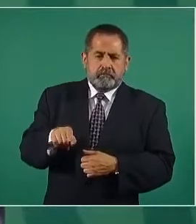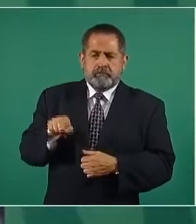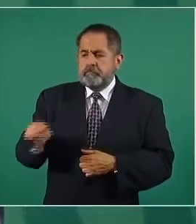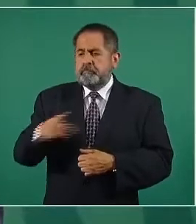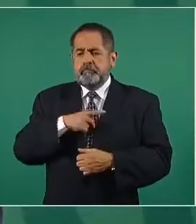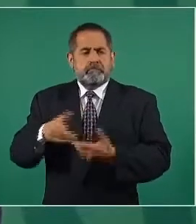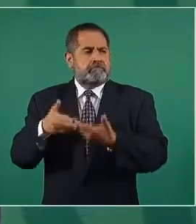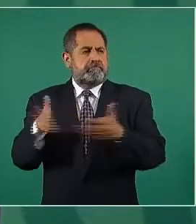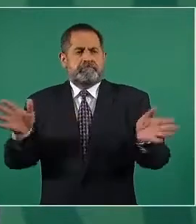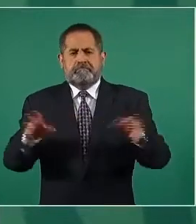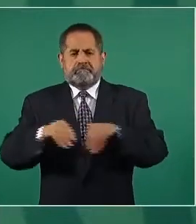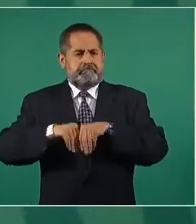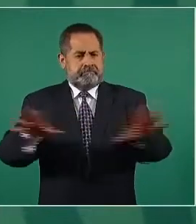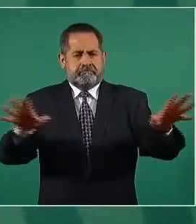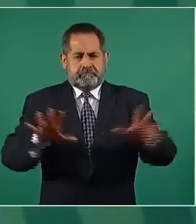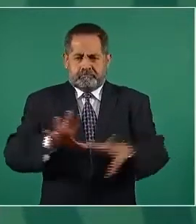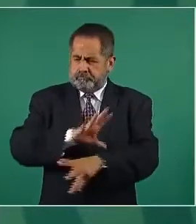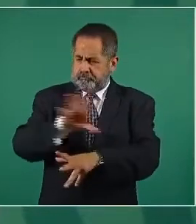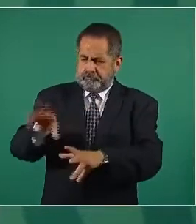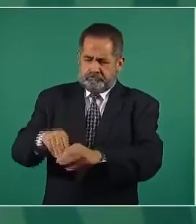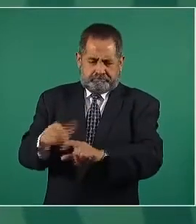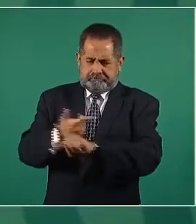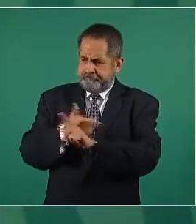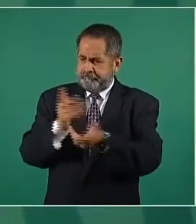transparente todo el archivo.